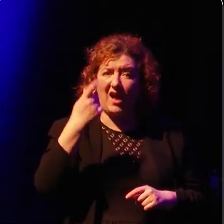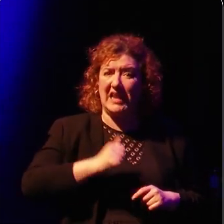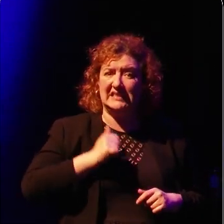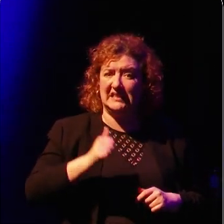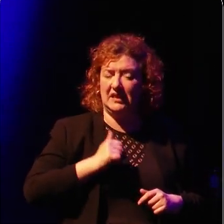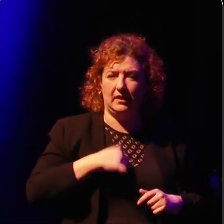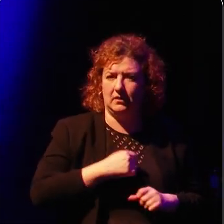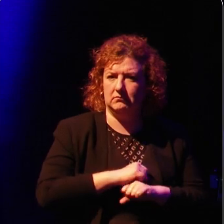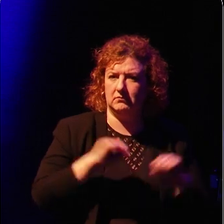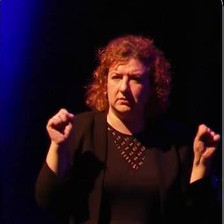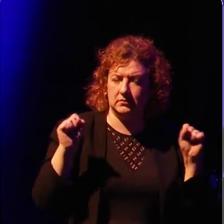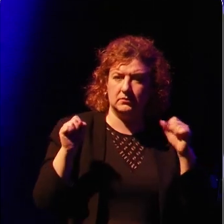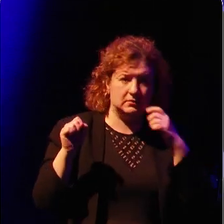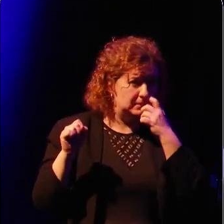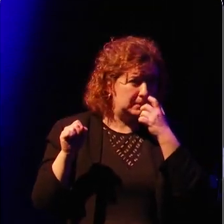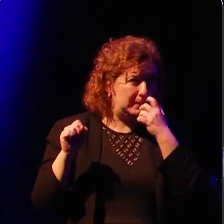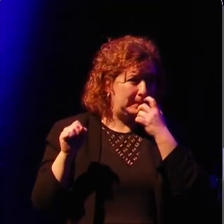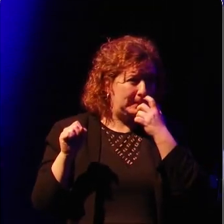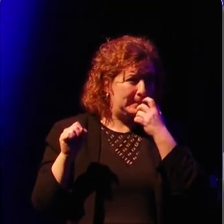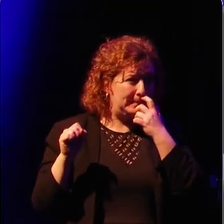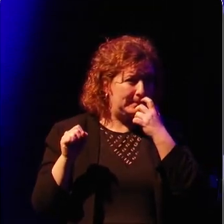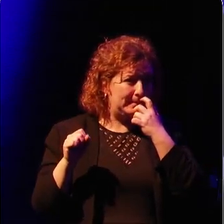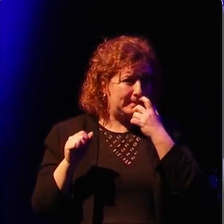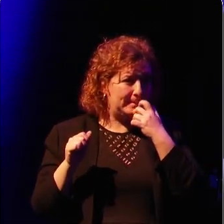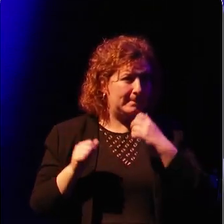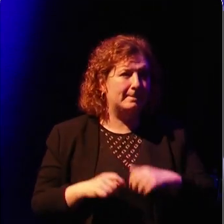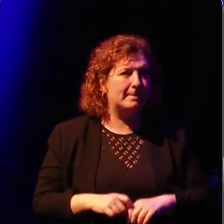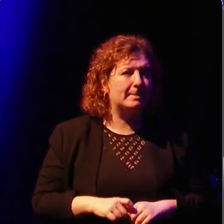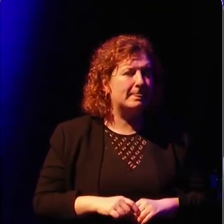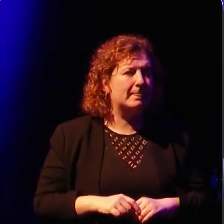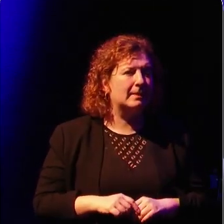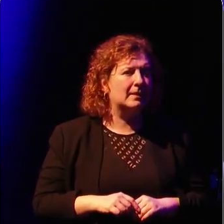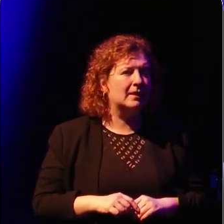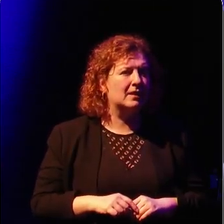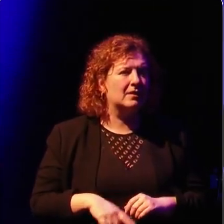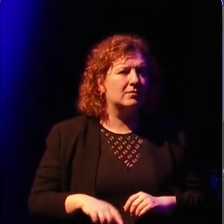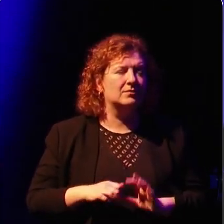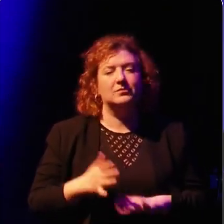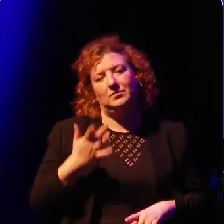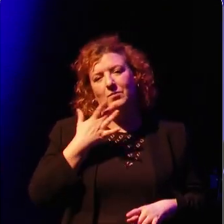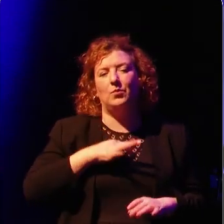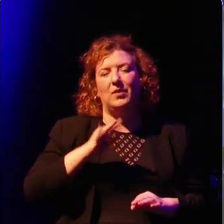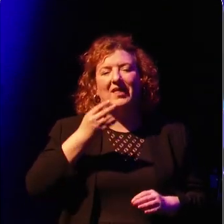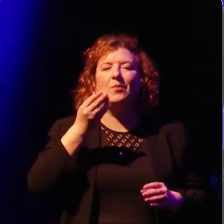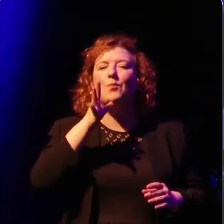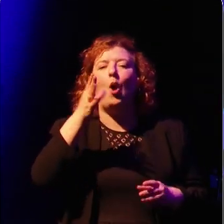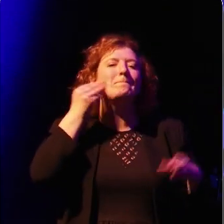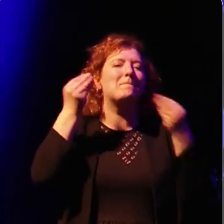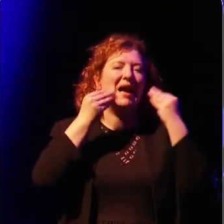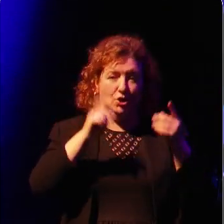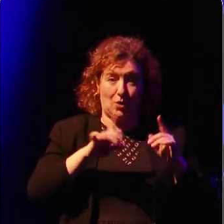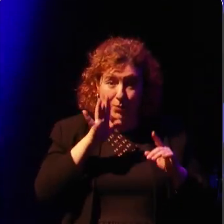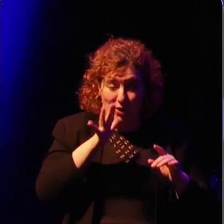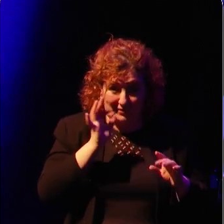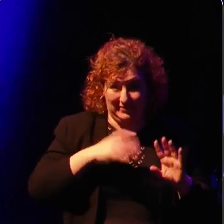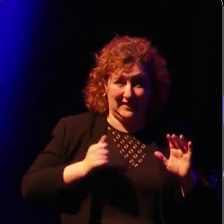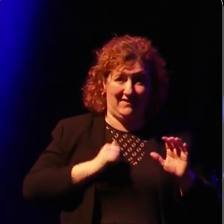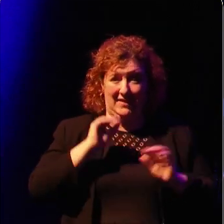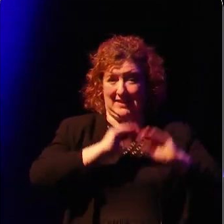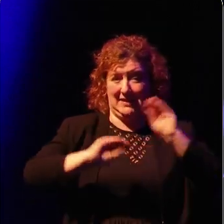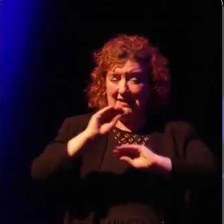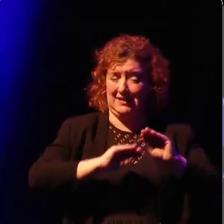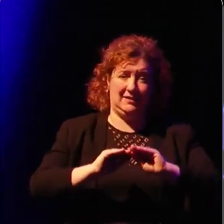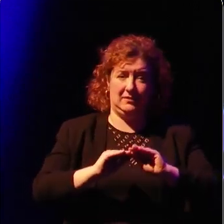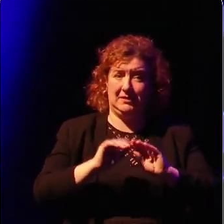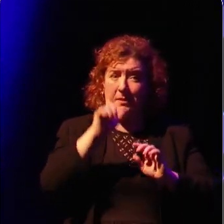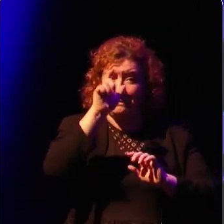sintética, no sintética por la cantidad de maquillaje que tiene, sino sintética porque es realmente sintética. No existe